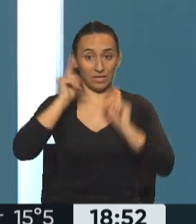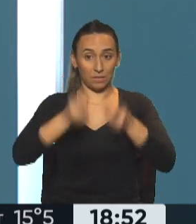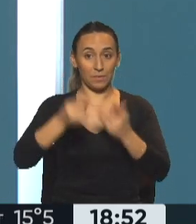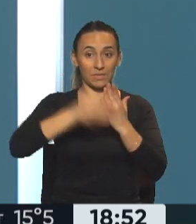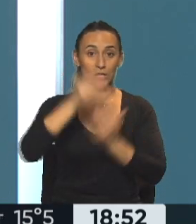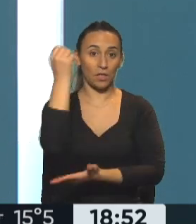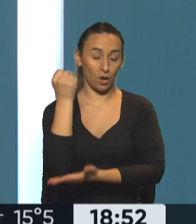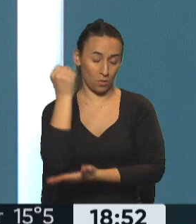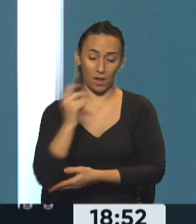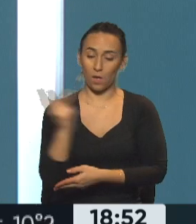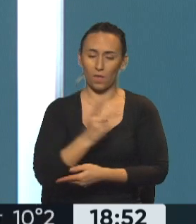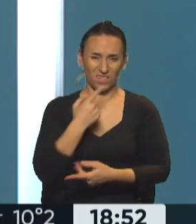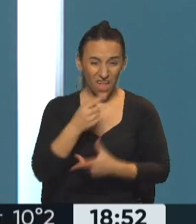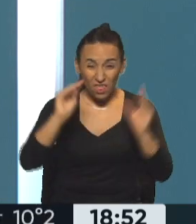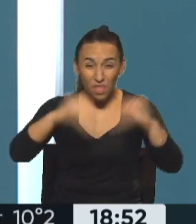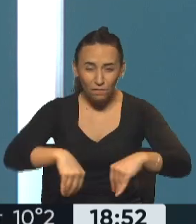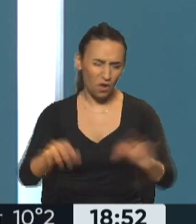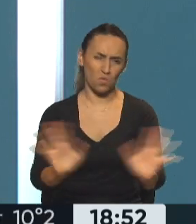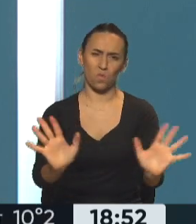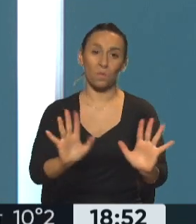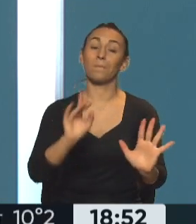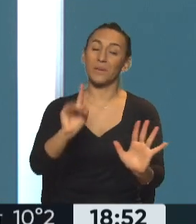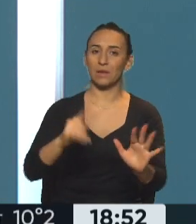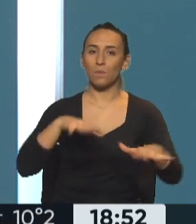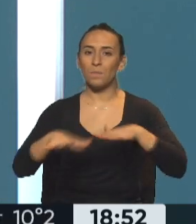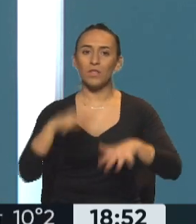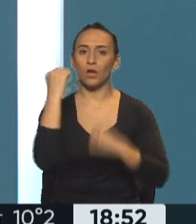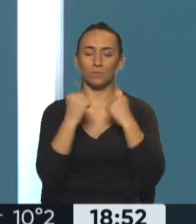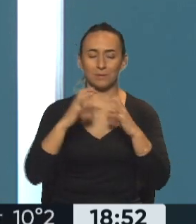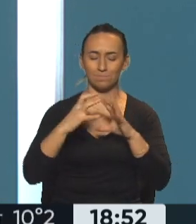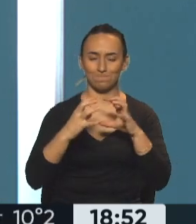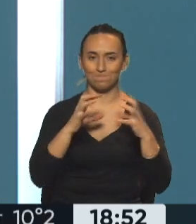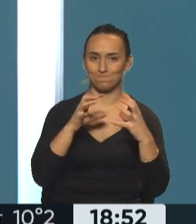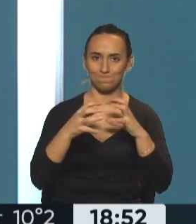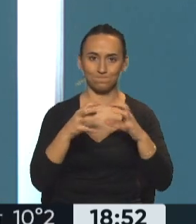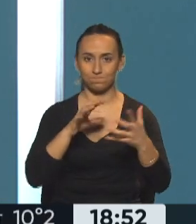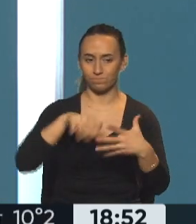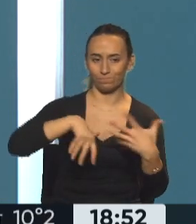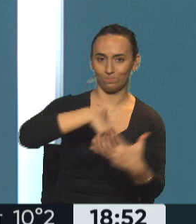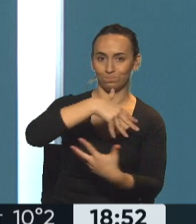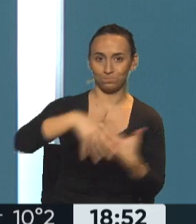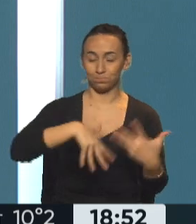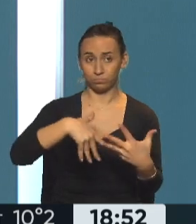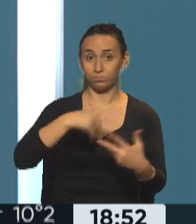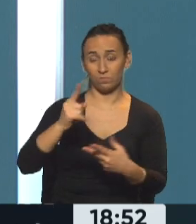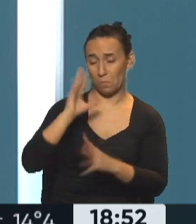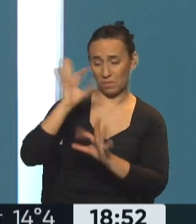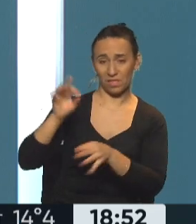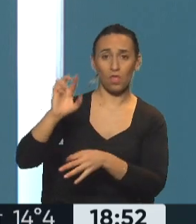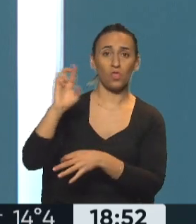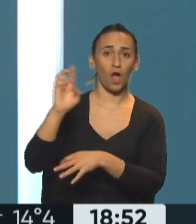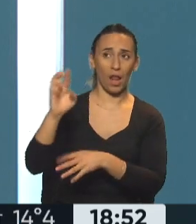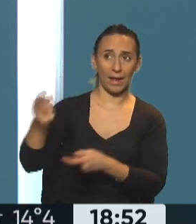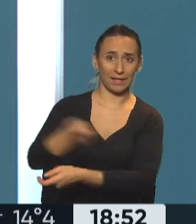Economía descartan un default, pero lo cierto es que esta tensión financiera comienza a traducirse y muy fuerte en los dólares financieros. Vamos a ver cómo han